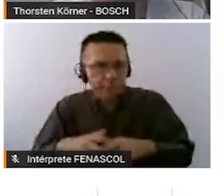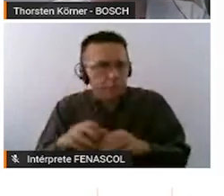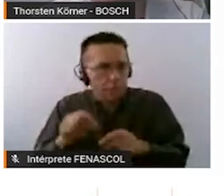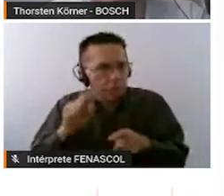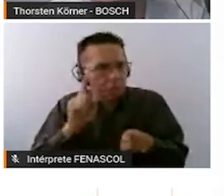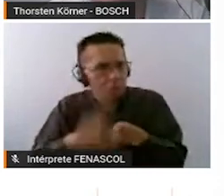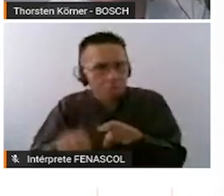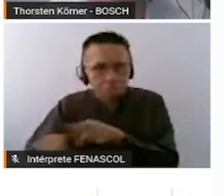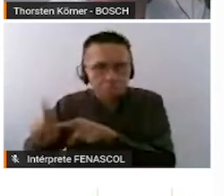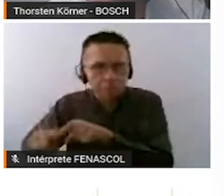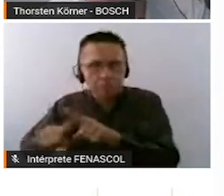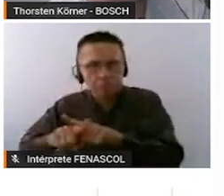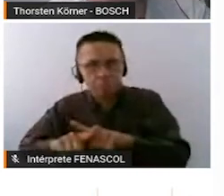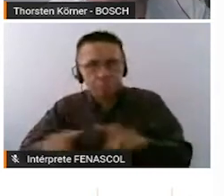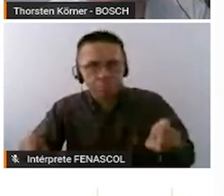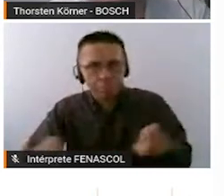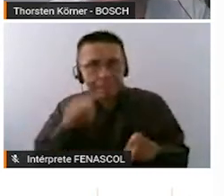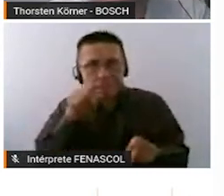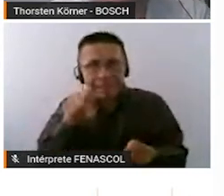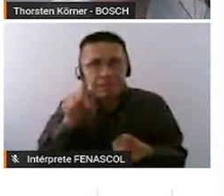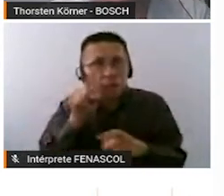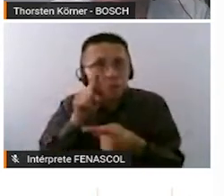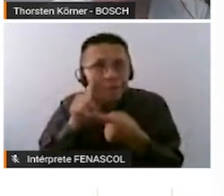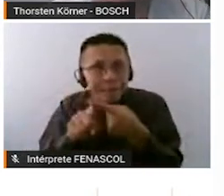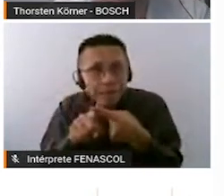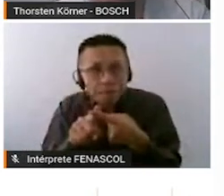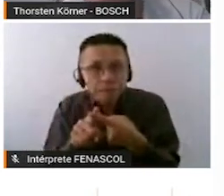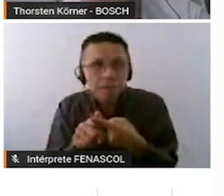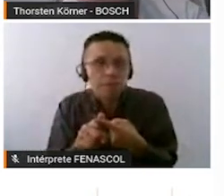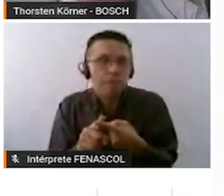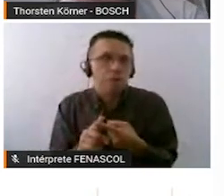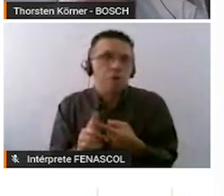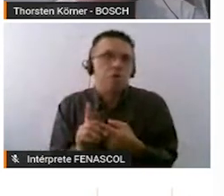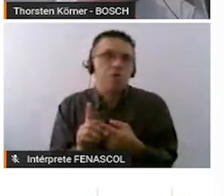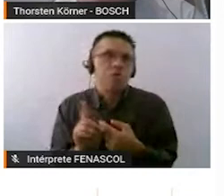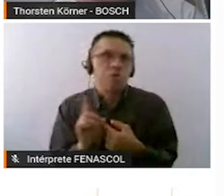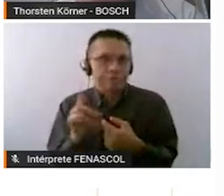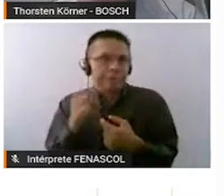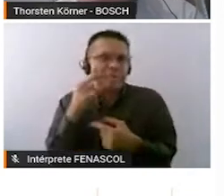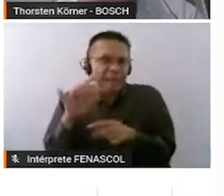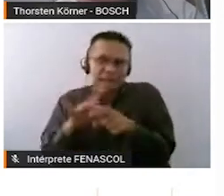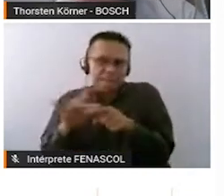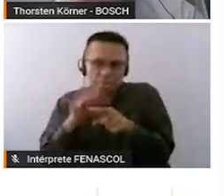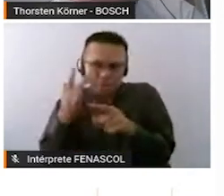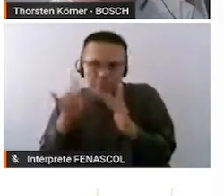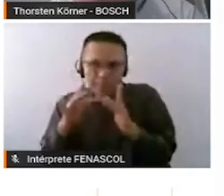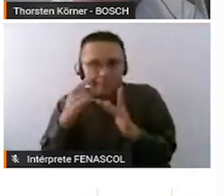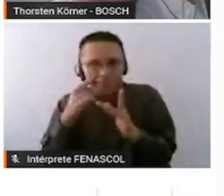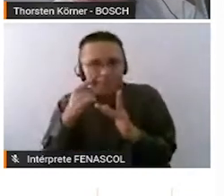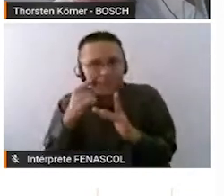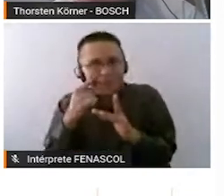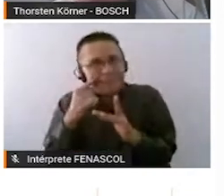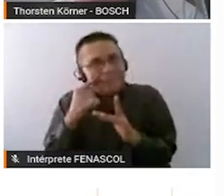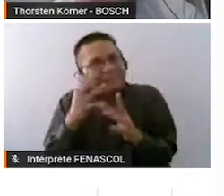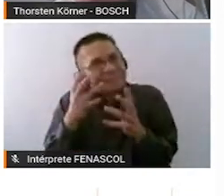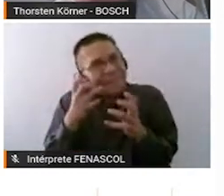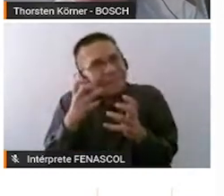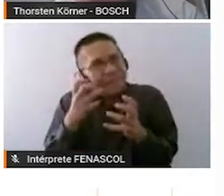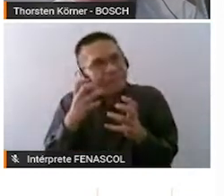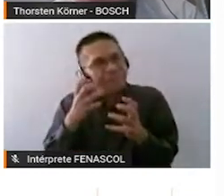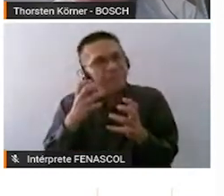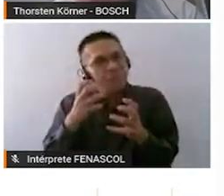nuestra meta, realmente no lo es. Lo hemos aplicado sí, pero nosotros queremos llegar un poco más allá, porque somos una